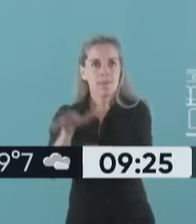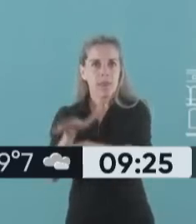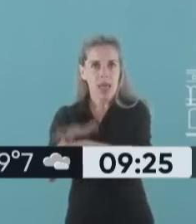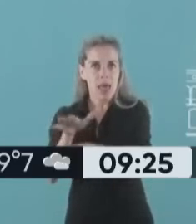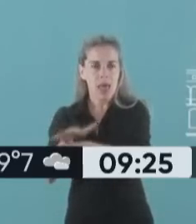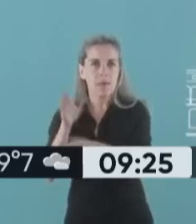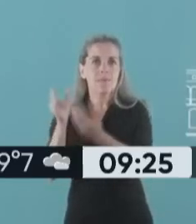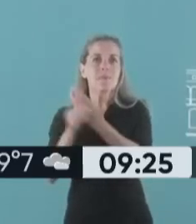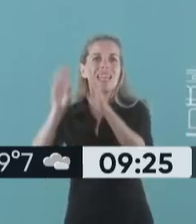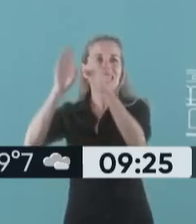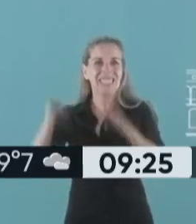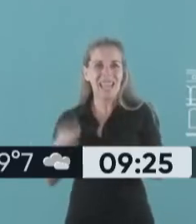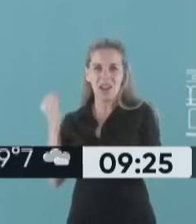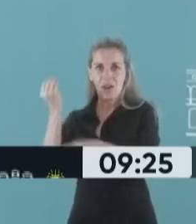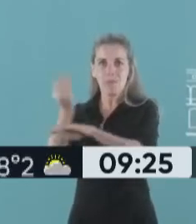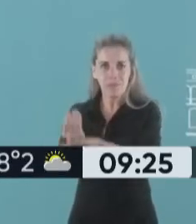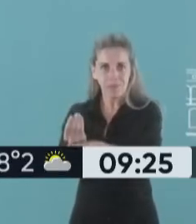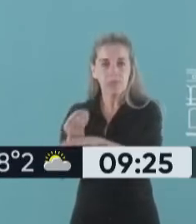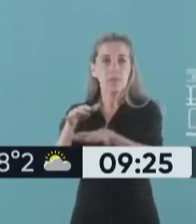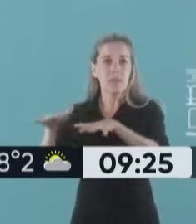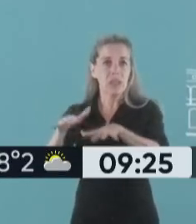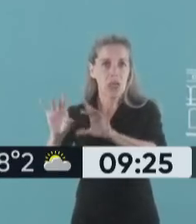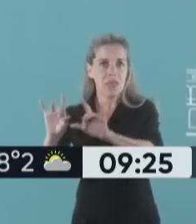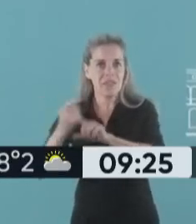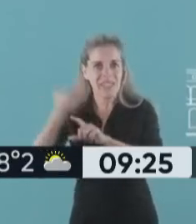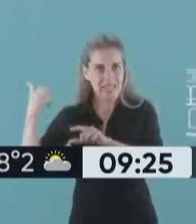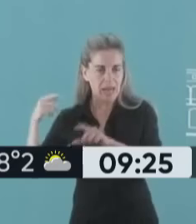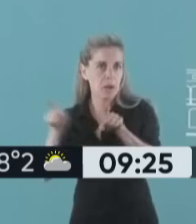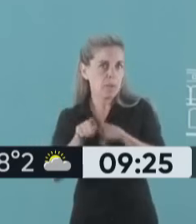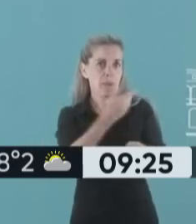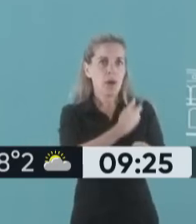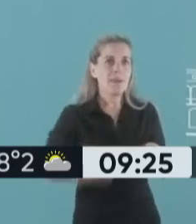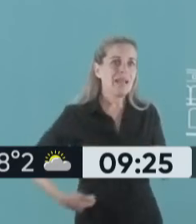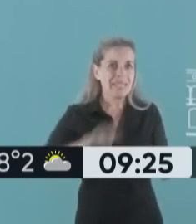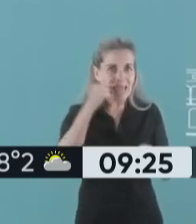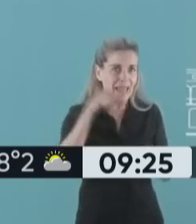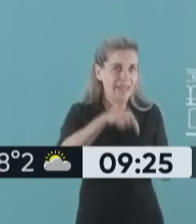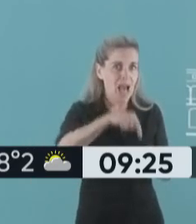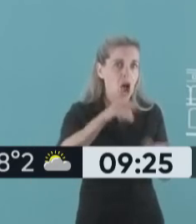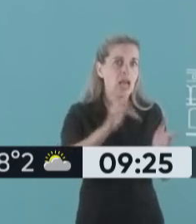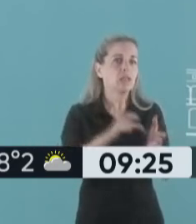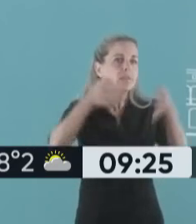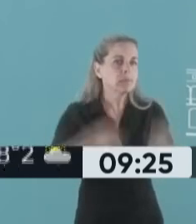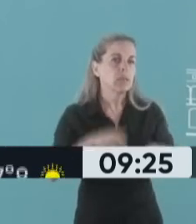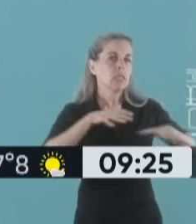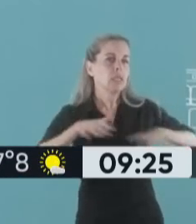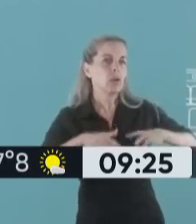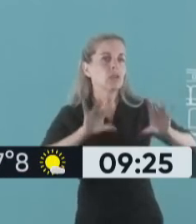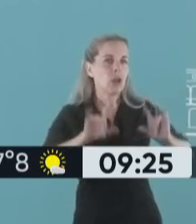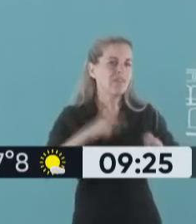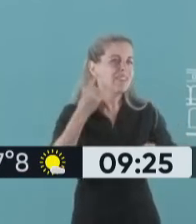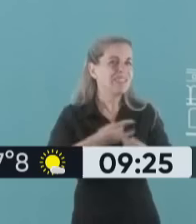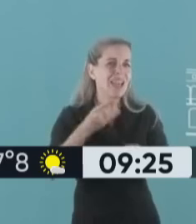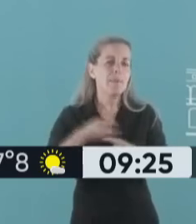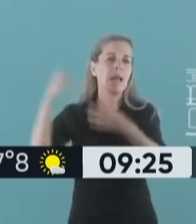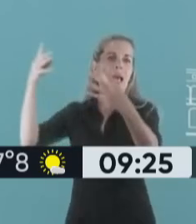del ministerio en una situación muy compleja y que además, igual que al presidente, le tocan situaciones complejas, no solo la guerra,